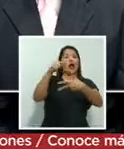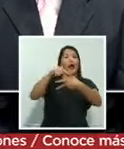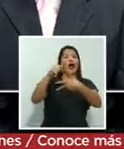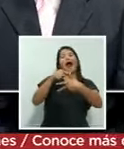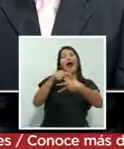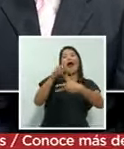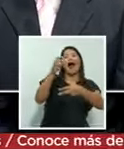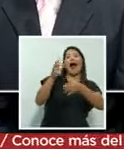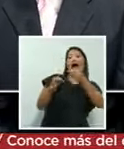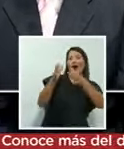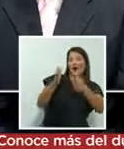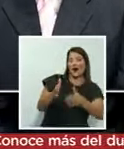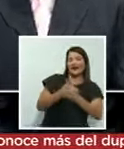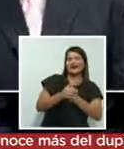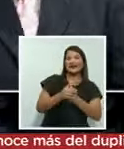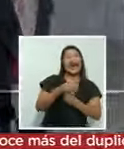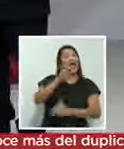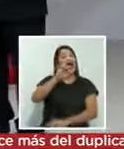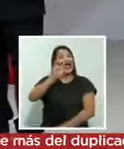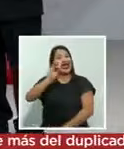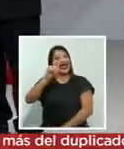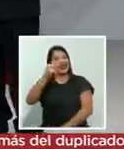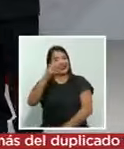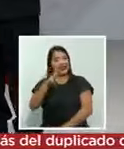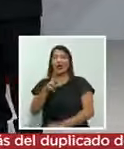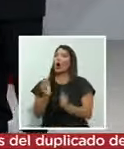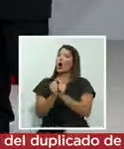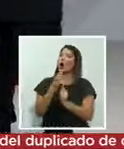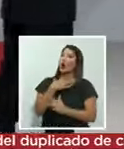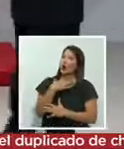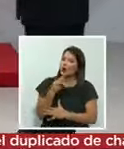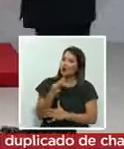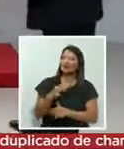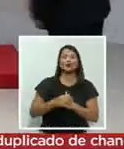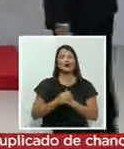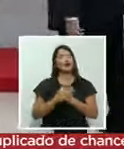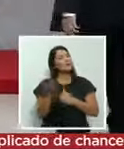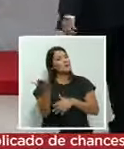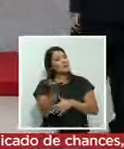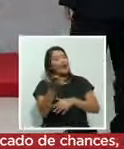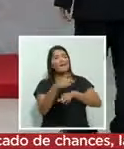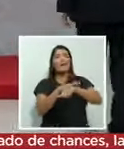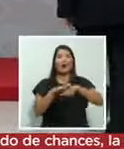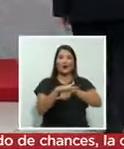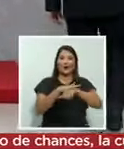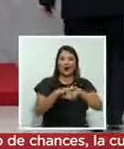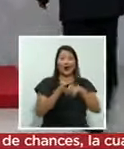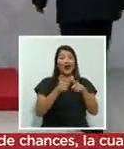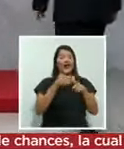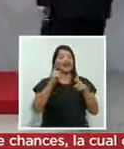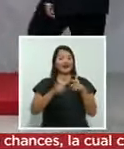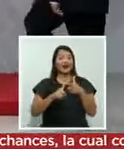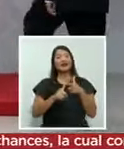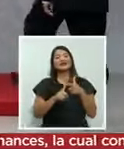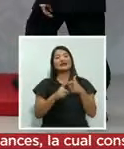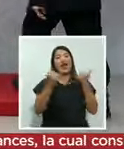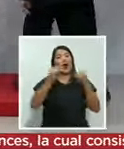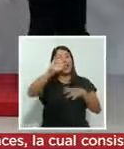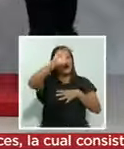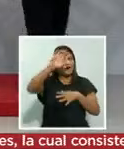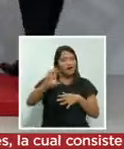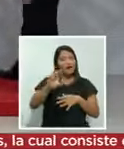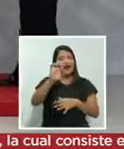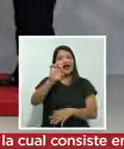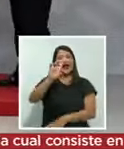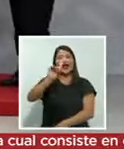Pues le doy el trabajo al juez, muchacho. Muy bien, entonces, don Edgar. Don Edgar. Con mucho gusto. Vamos a invitarlo para que se venga por acá, entonces, a la Rueda de la Fortuna.